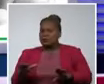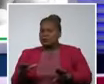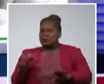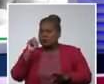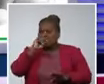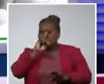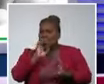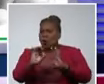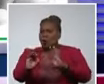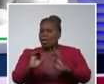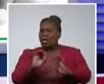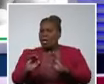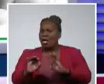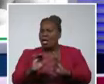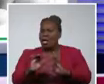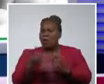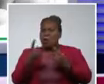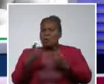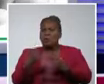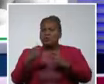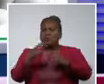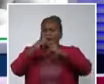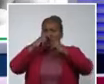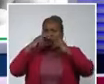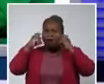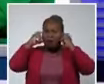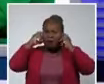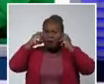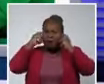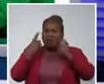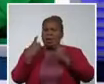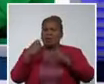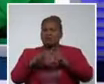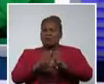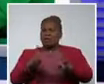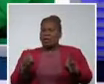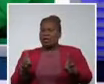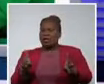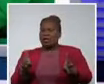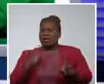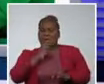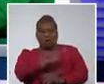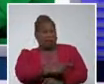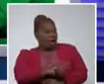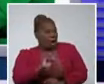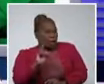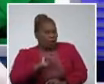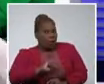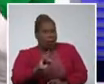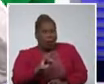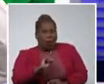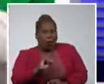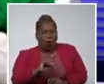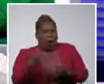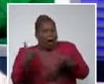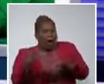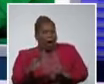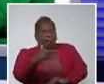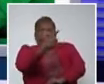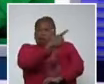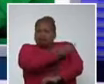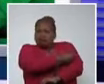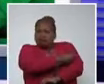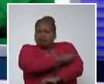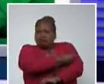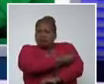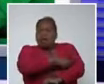cuidado, no es necesario el nasobuco? En lo más mínimo, ni con la vacuna nuestra, ni los países que están